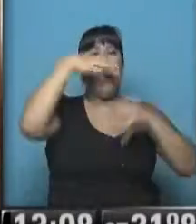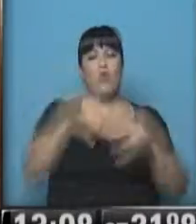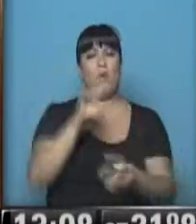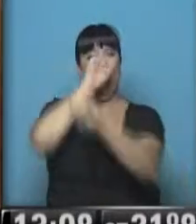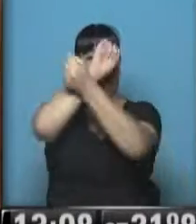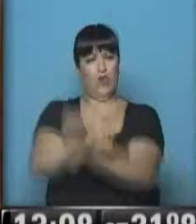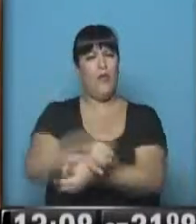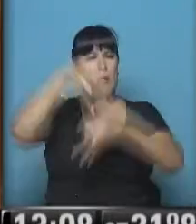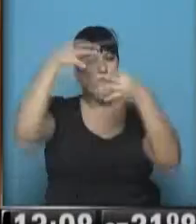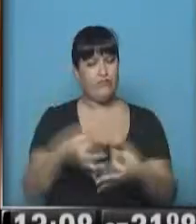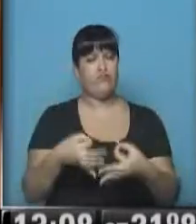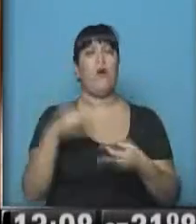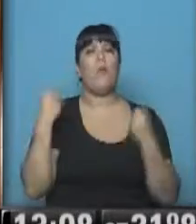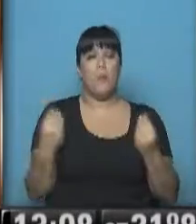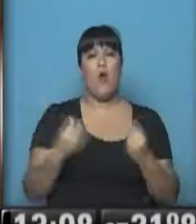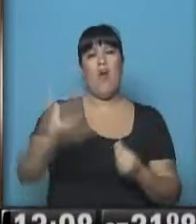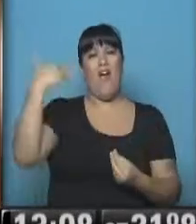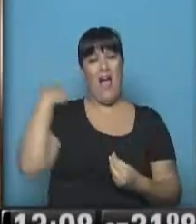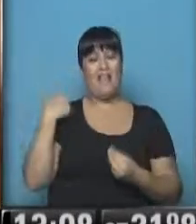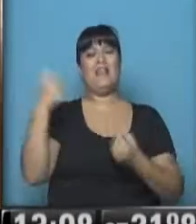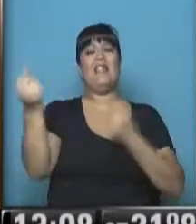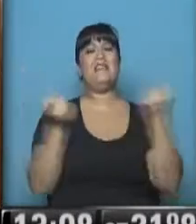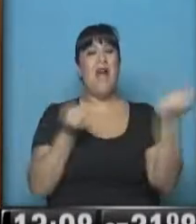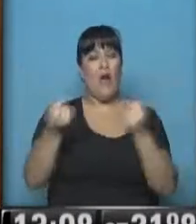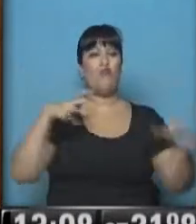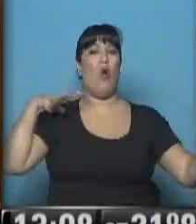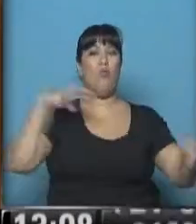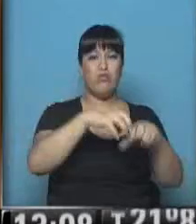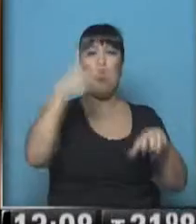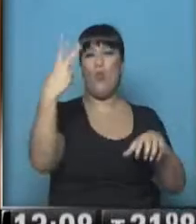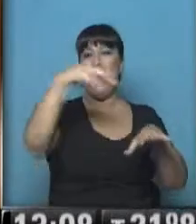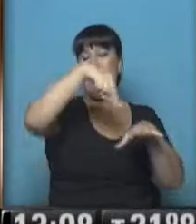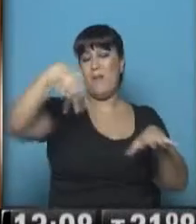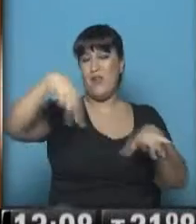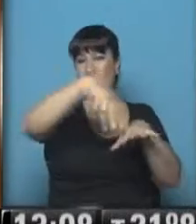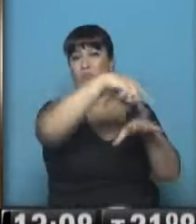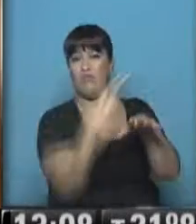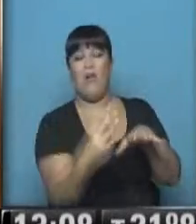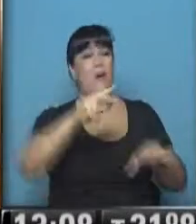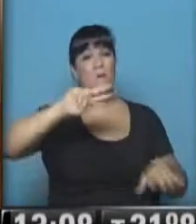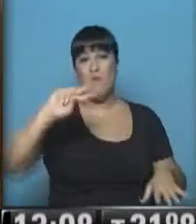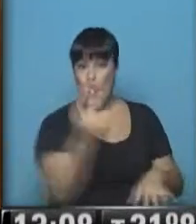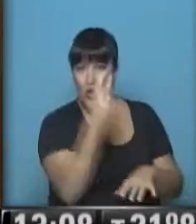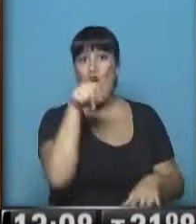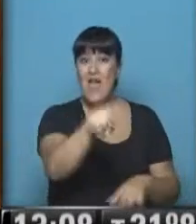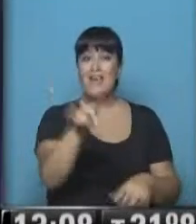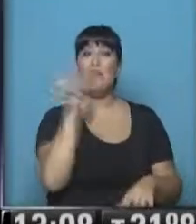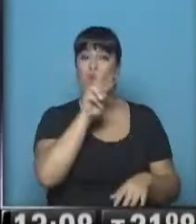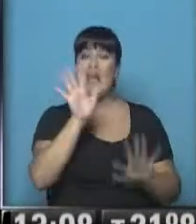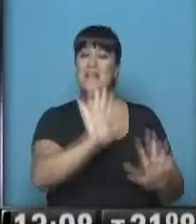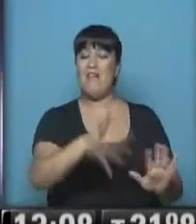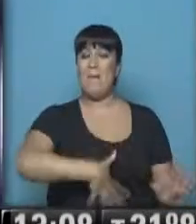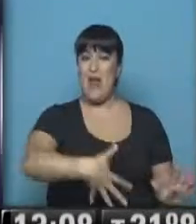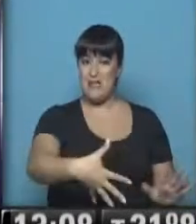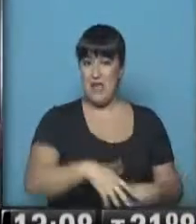condena efectiva por el hecho que cometió en el año 2010 cuando atropelló a Yamila González, la mató y ella estaba embarazada. ¿Por